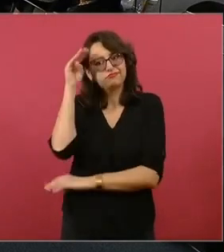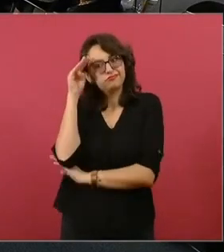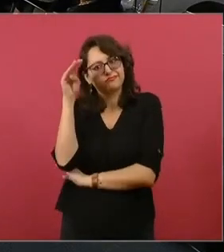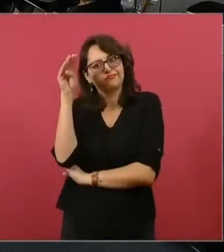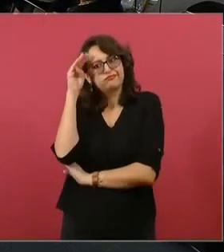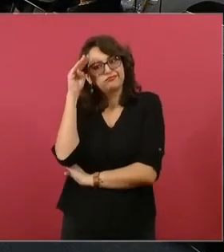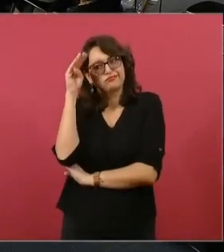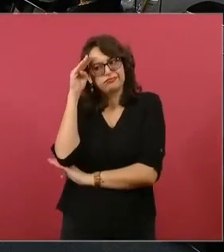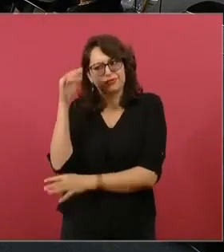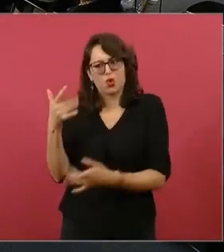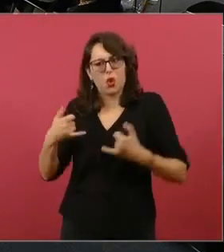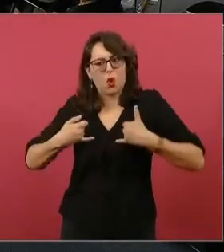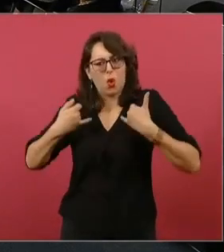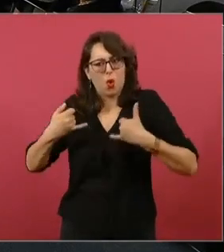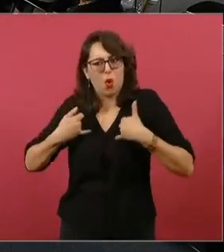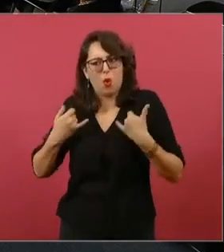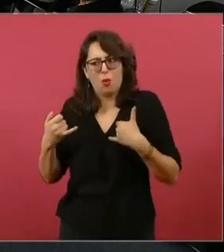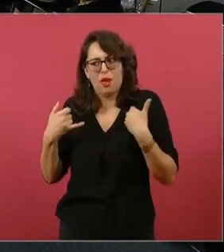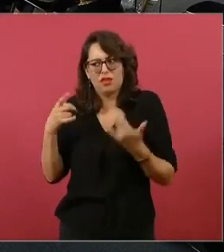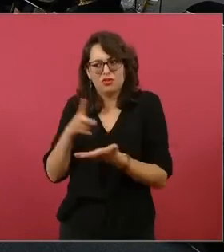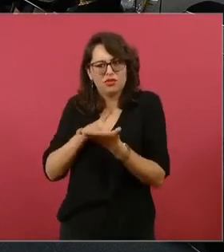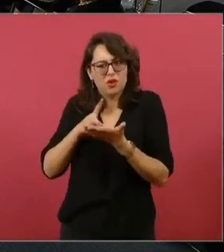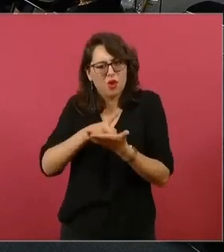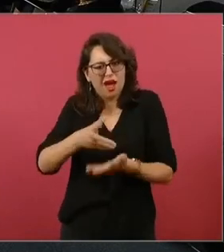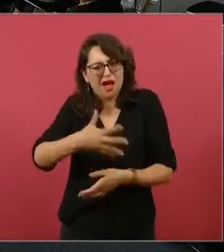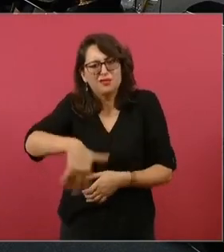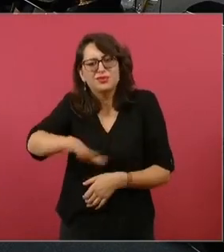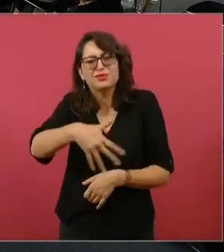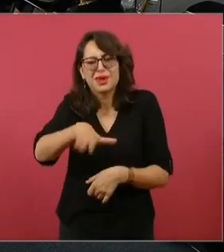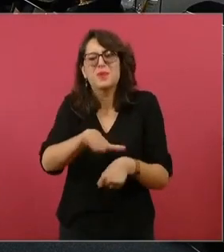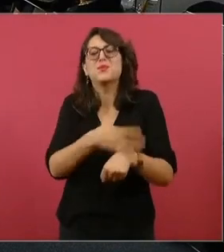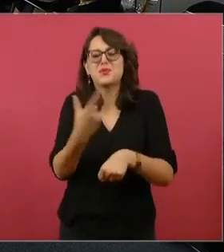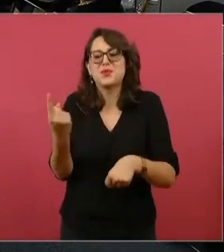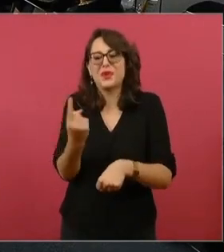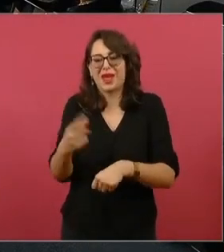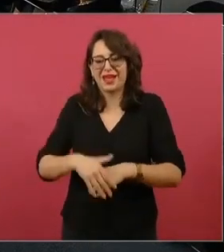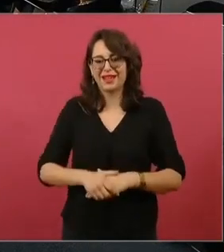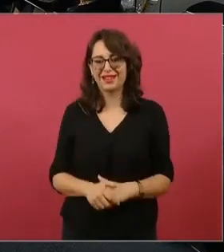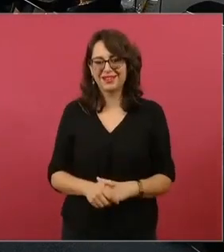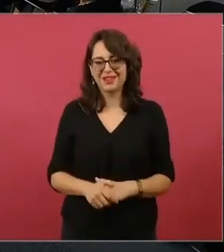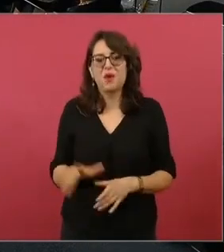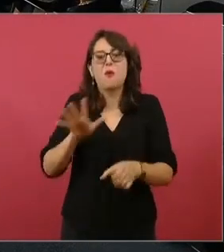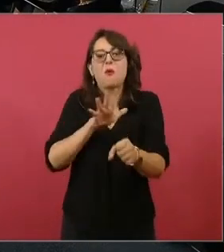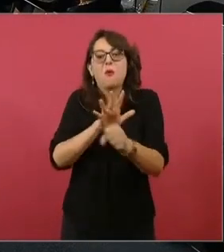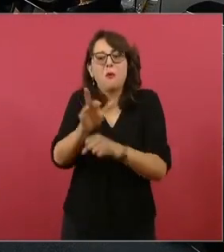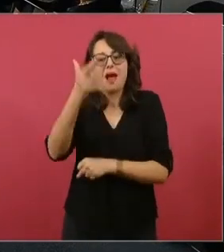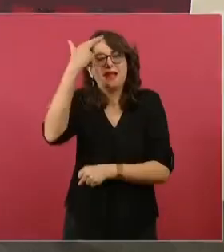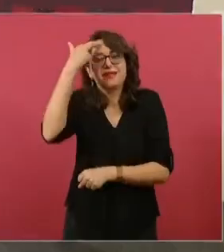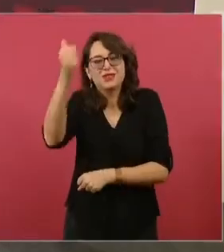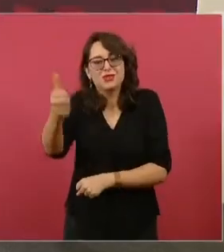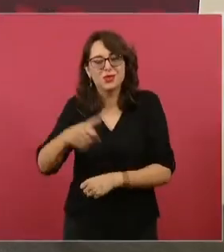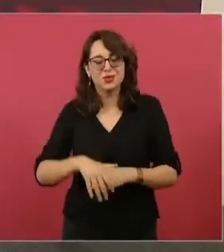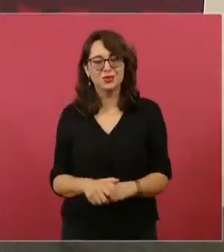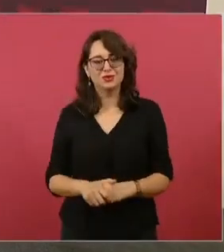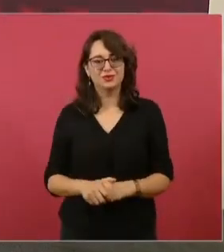Estados Unidos que ellos deben de llevar a cabo una campaña para atender las